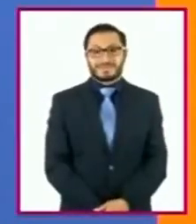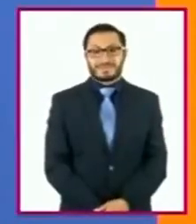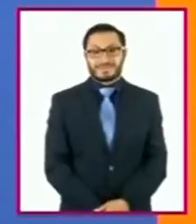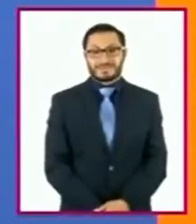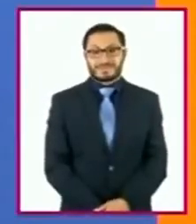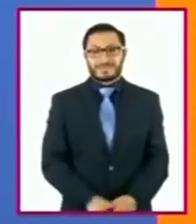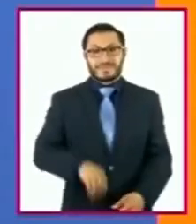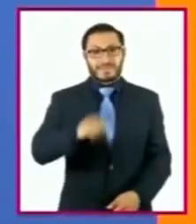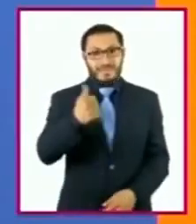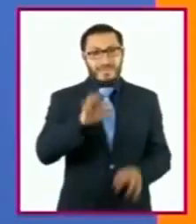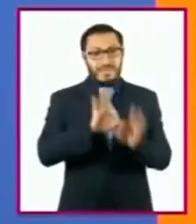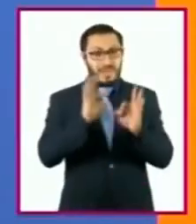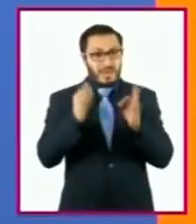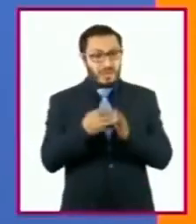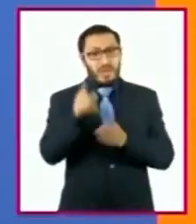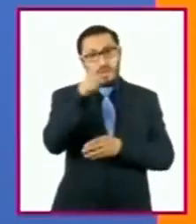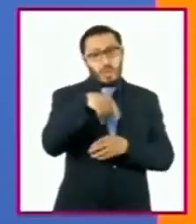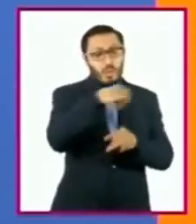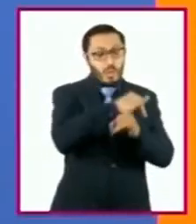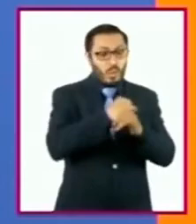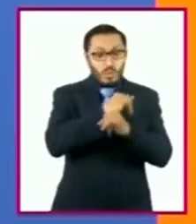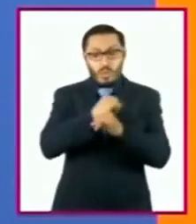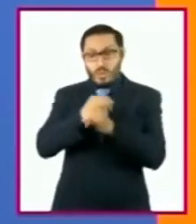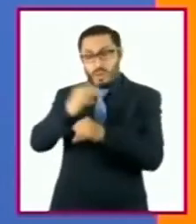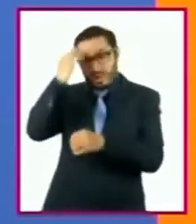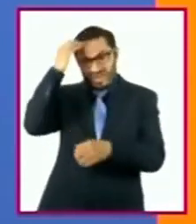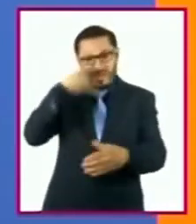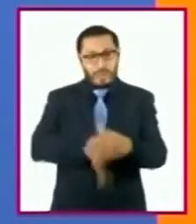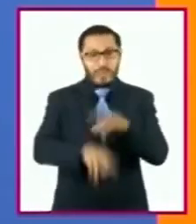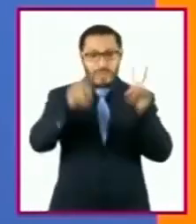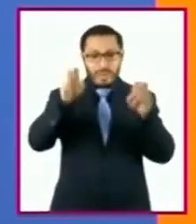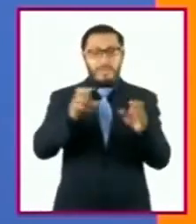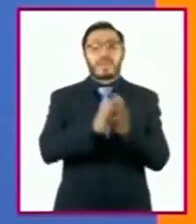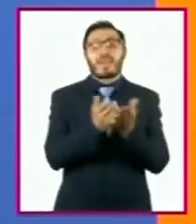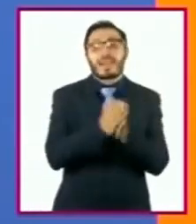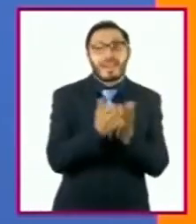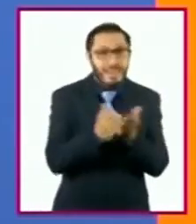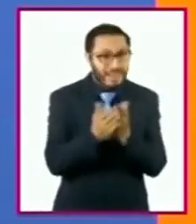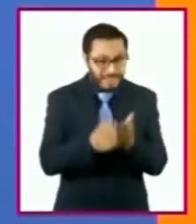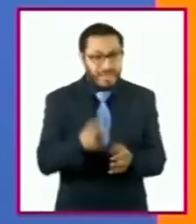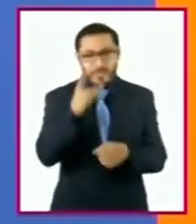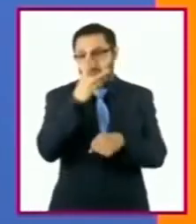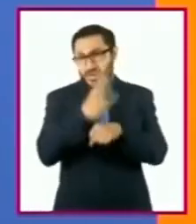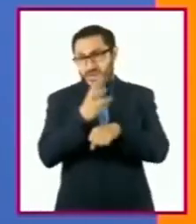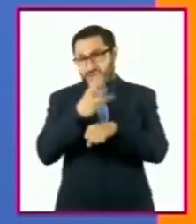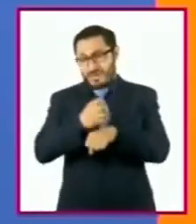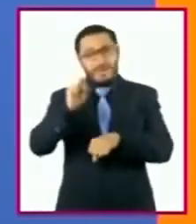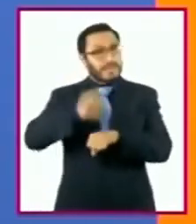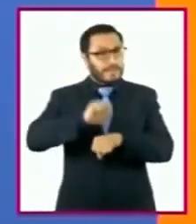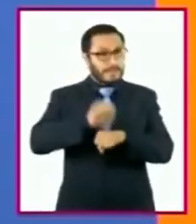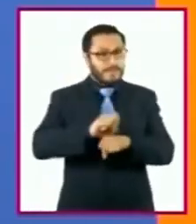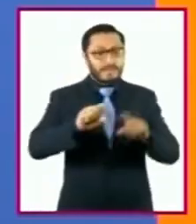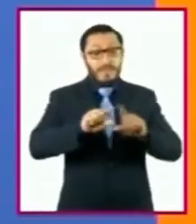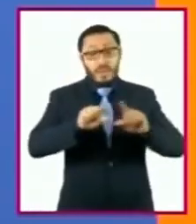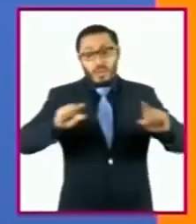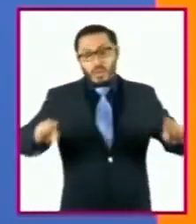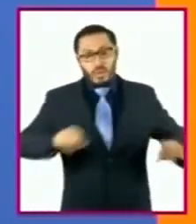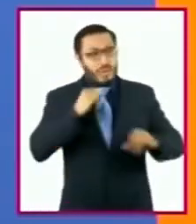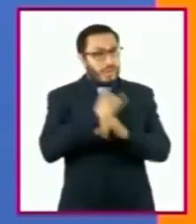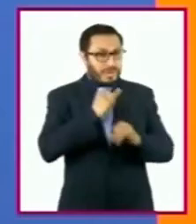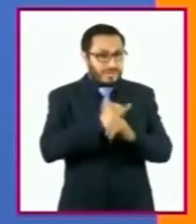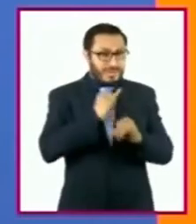Otras fuentes que pueden consultar para profundizar son libro de texto de tercer grado, la página de internet del